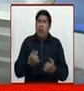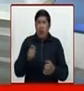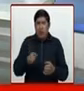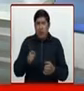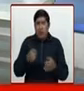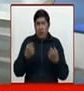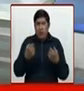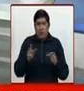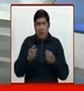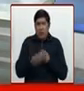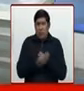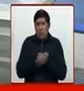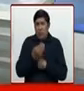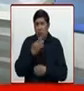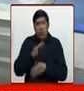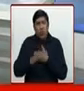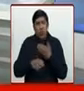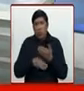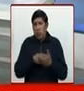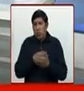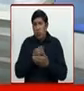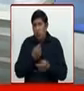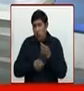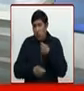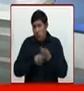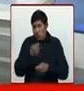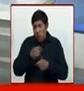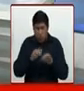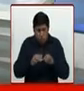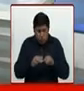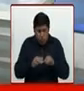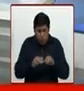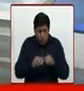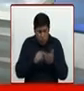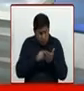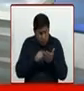hay necesidad de ir al banco porque todo está digital. Sí, señores, para no hacer problemas.